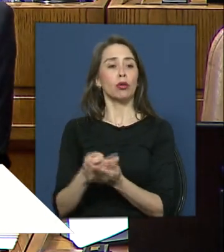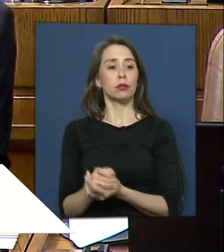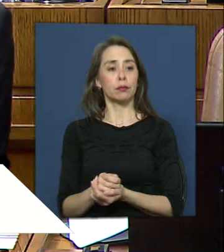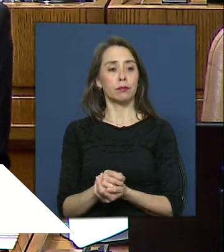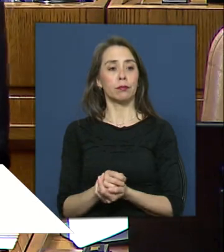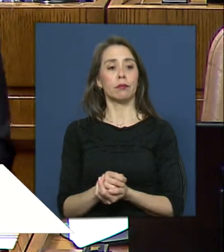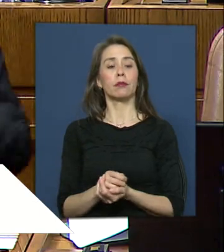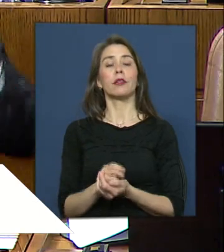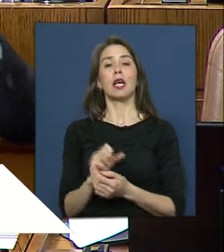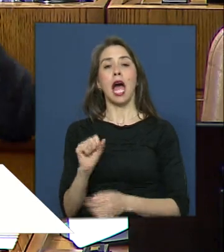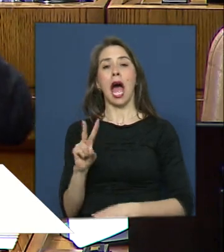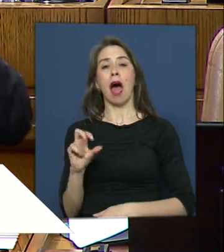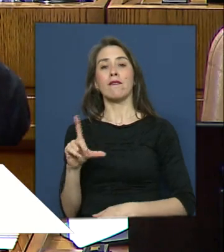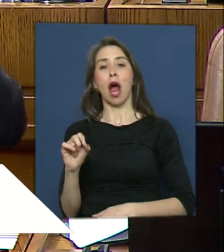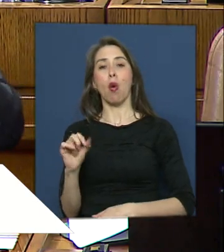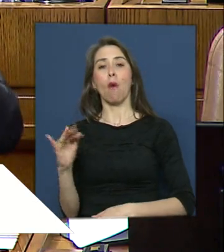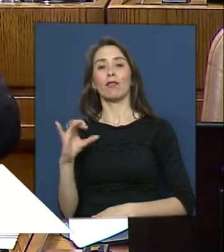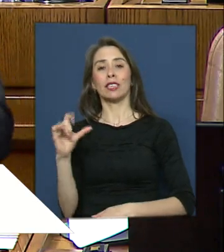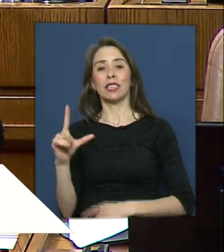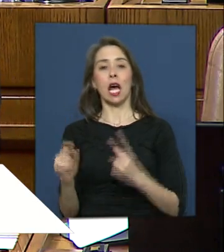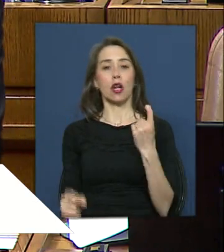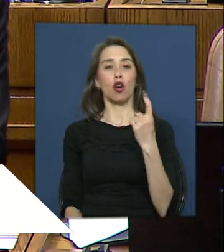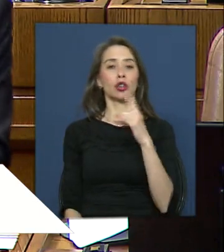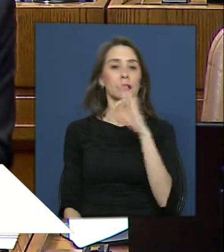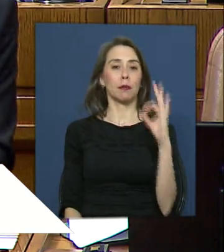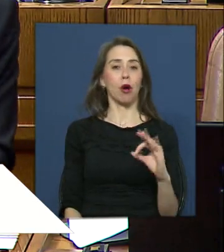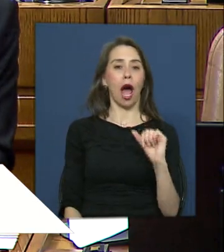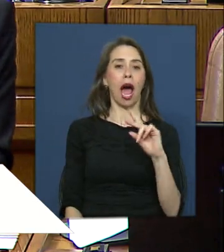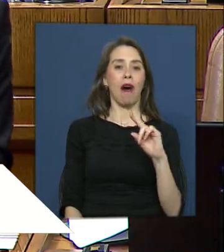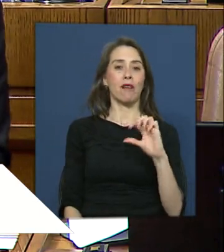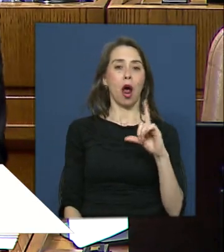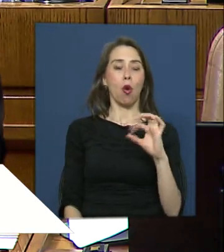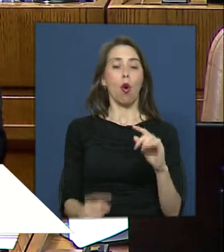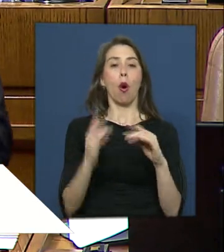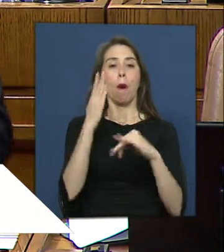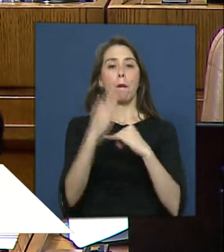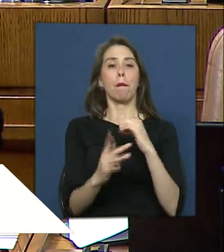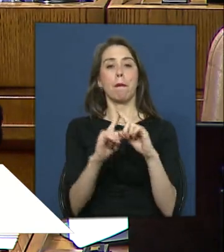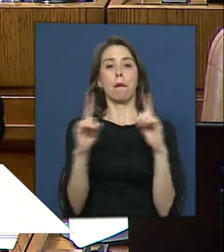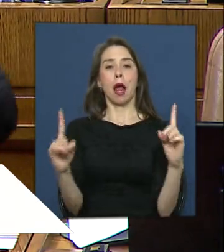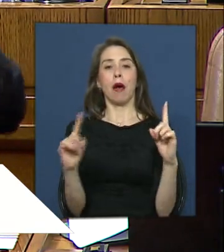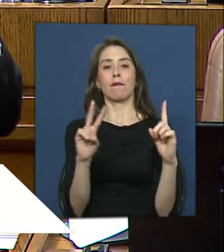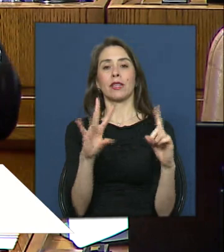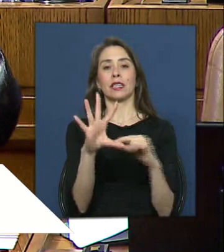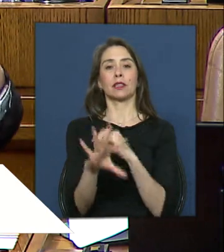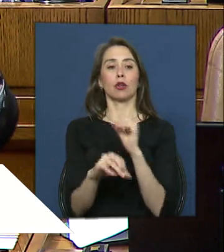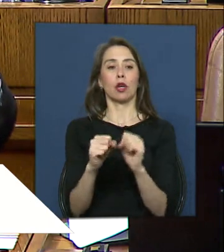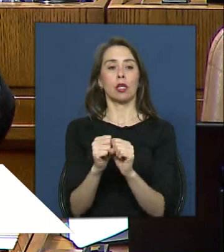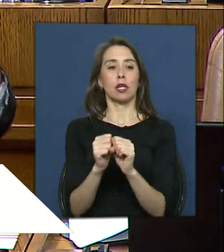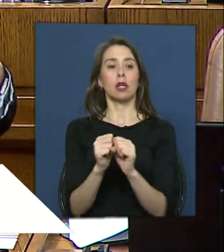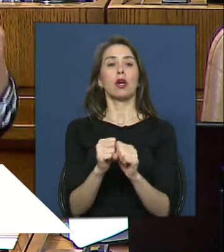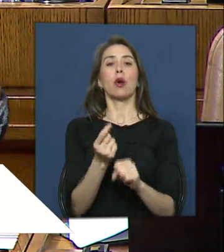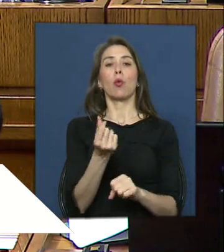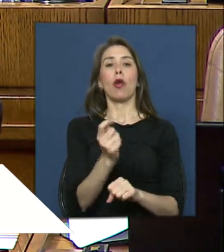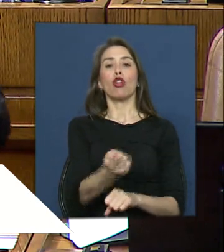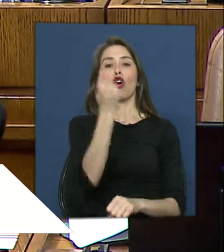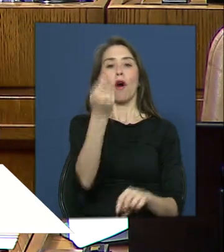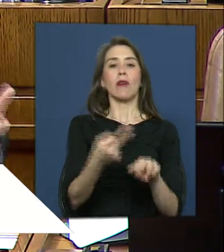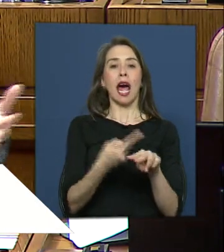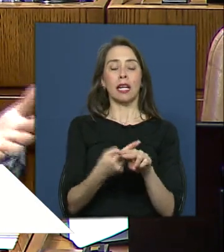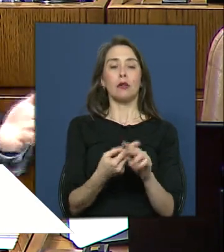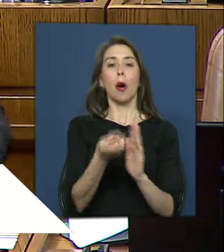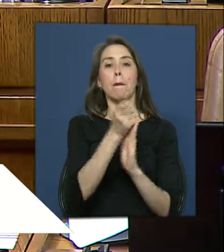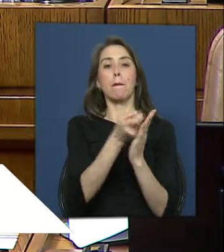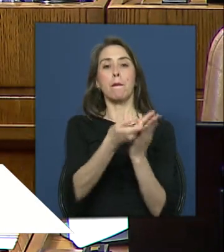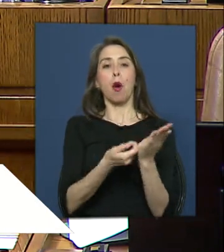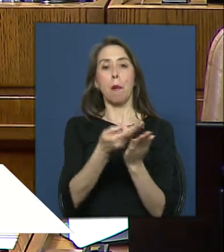el avalúo fiscal y el 11% del mismo durante un plazo de 25 años, y entonces el canon de arriendo, claro, en promedio, pero no